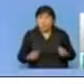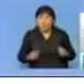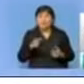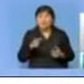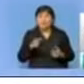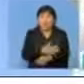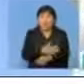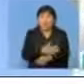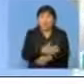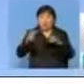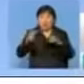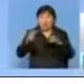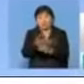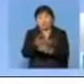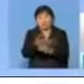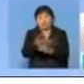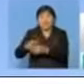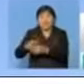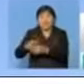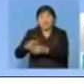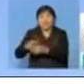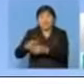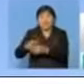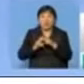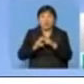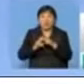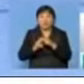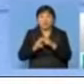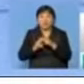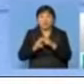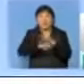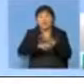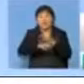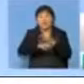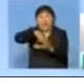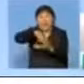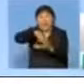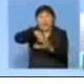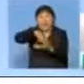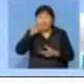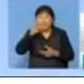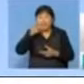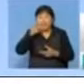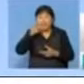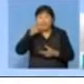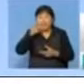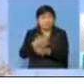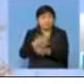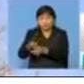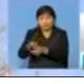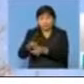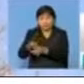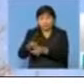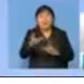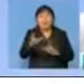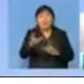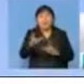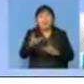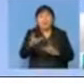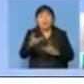de la Cámara de Tabaco para tratar de socializar y de coordinar acciones, porque lo que queremos